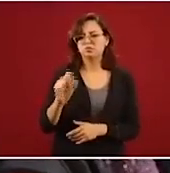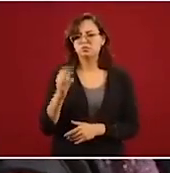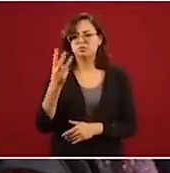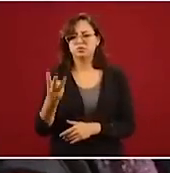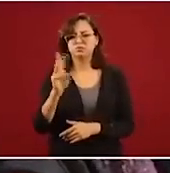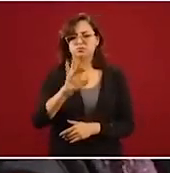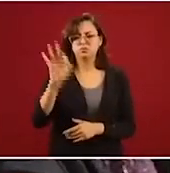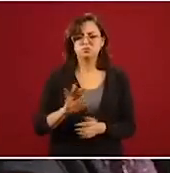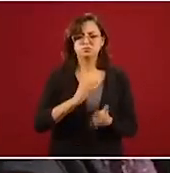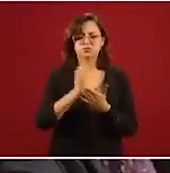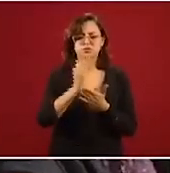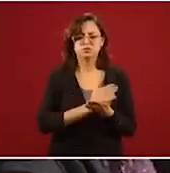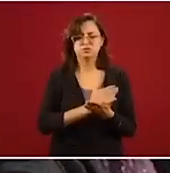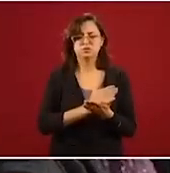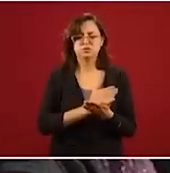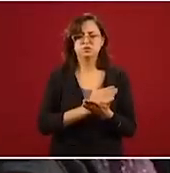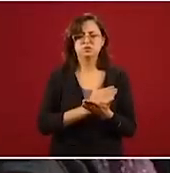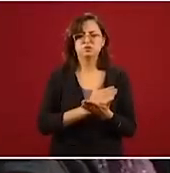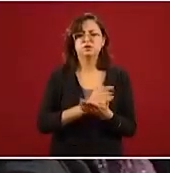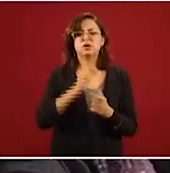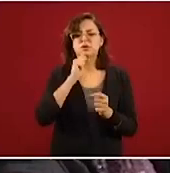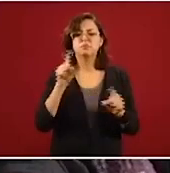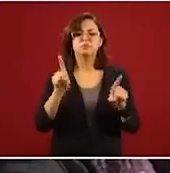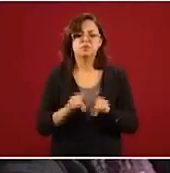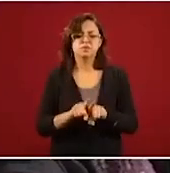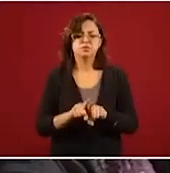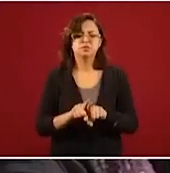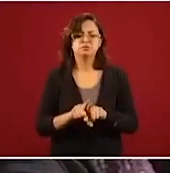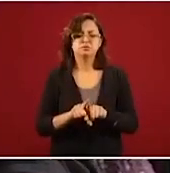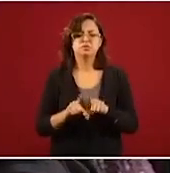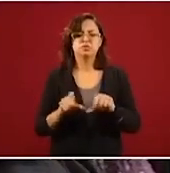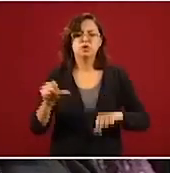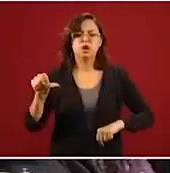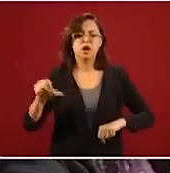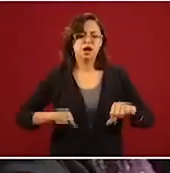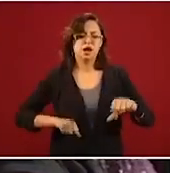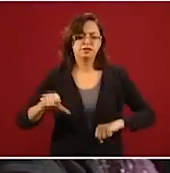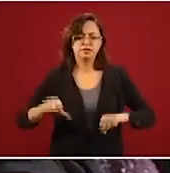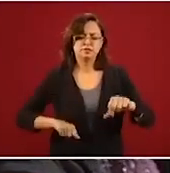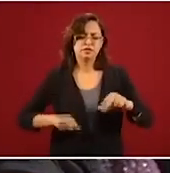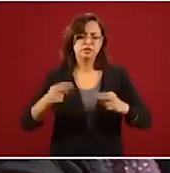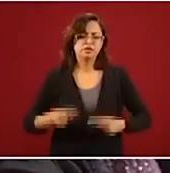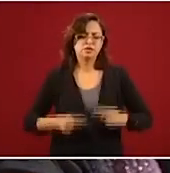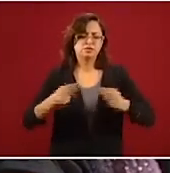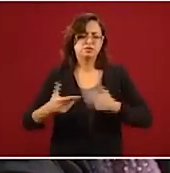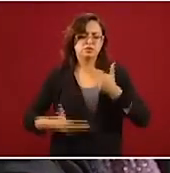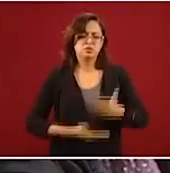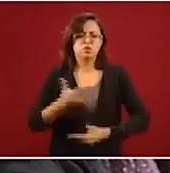0.3%. Y hay actividades que se han reducido, por ejemplo, la actividad secundaria, que son comercio, servicios,